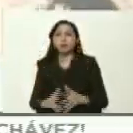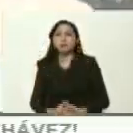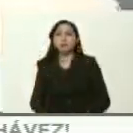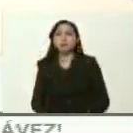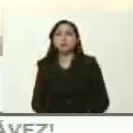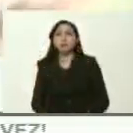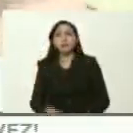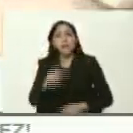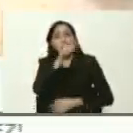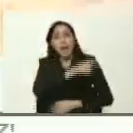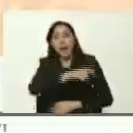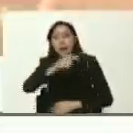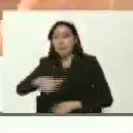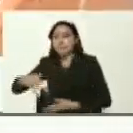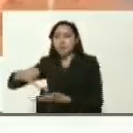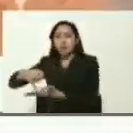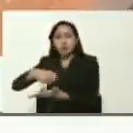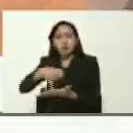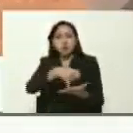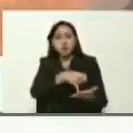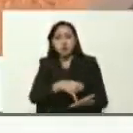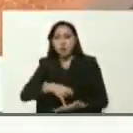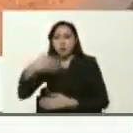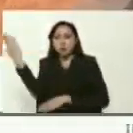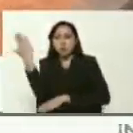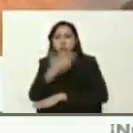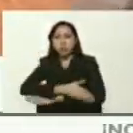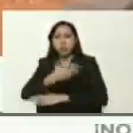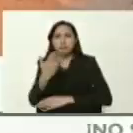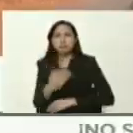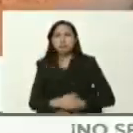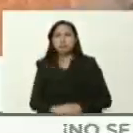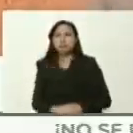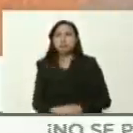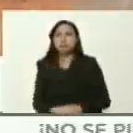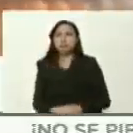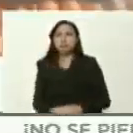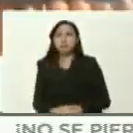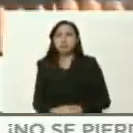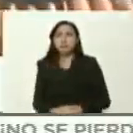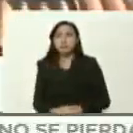a las víctimas del bloqueo.